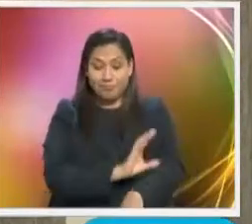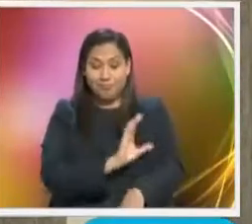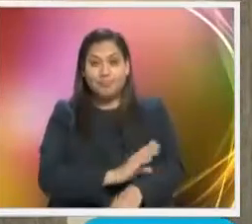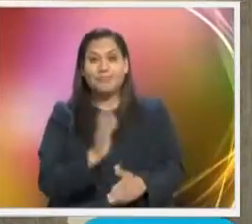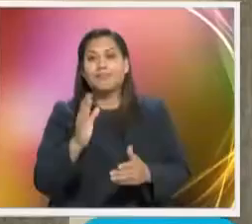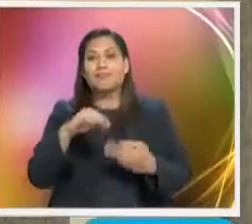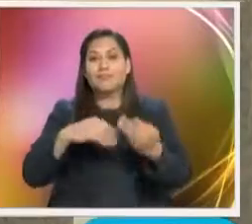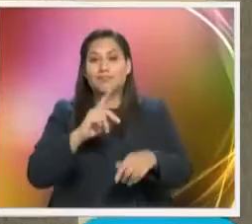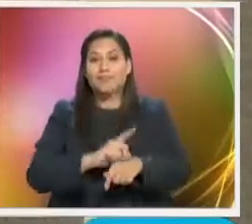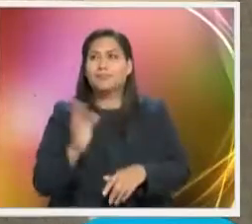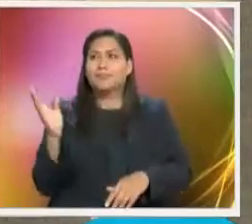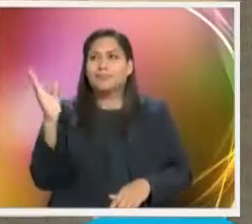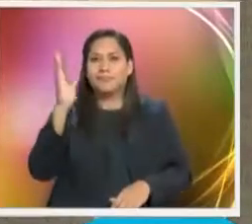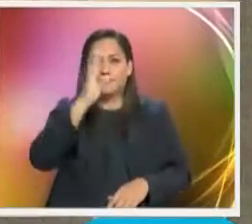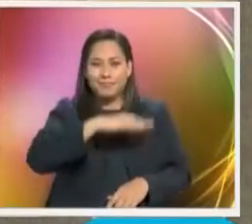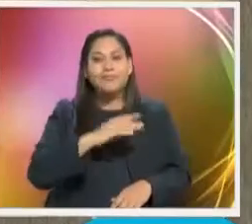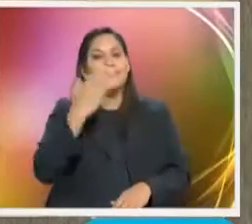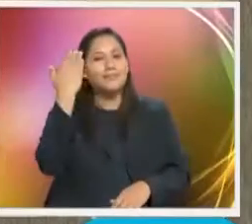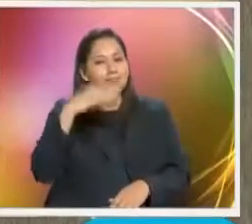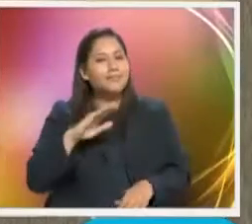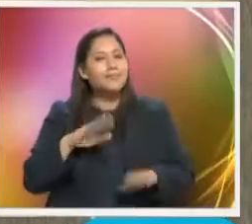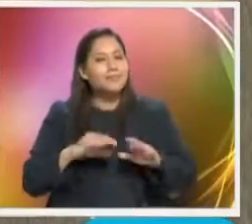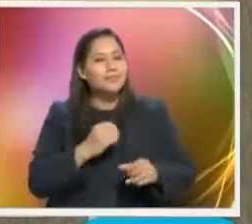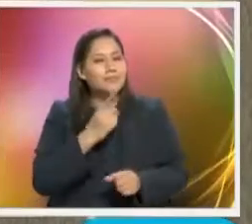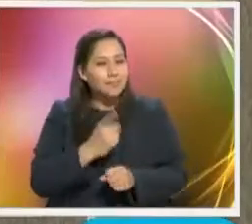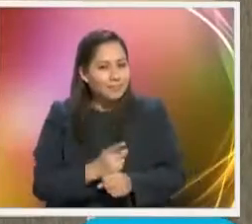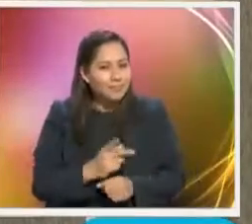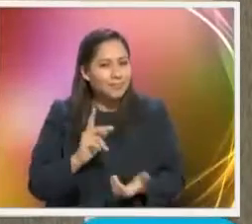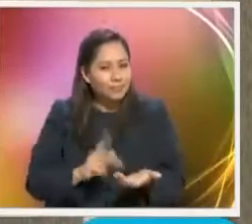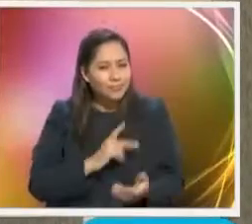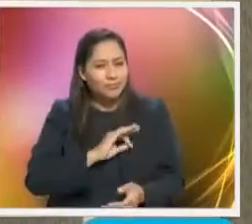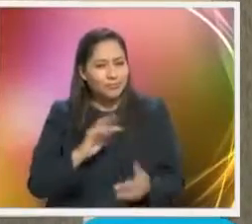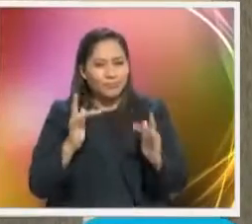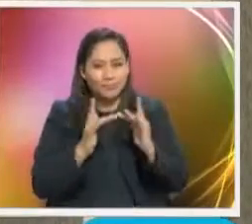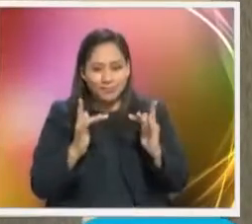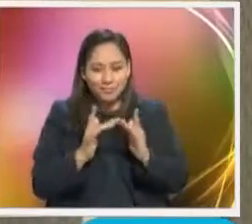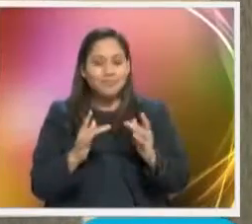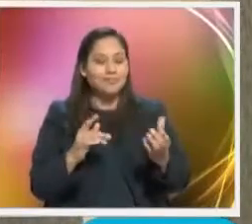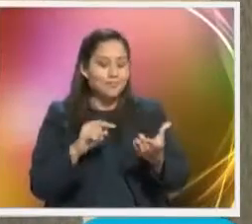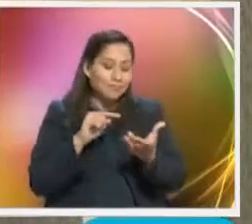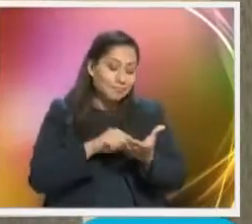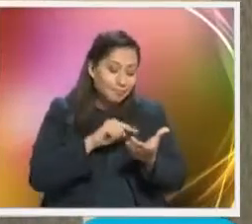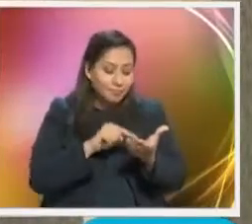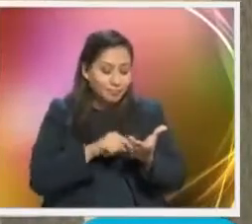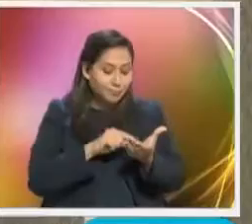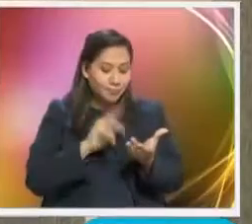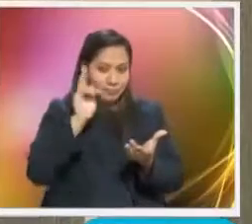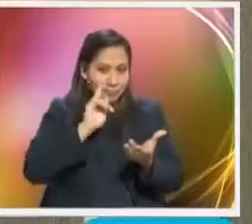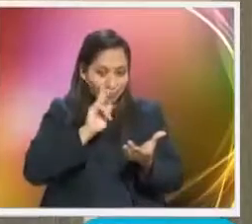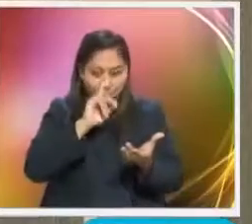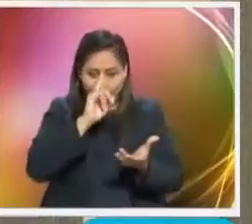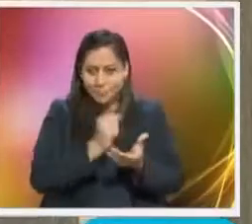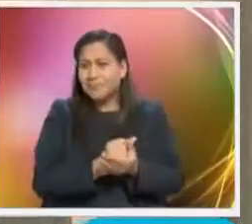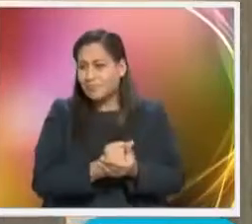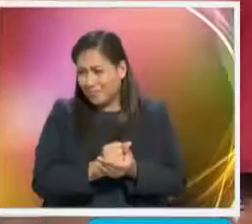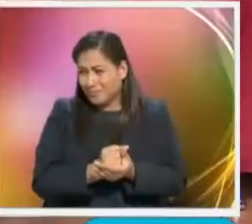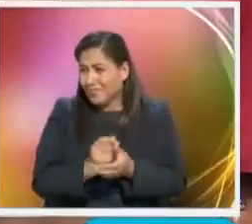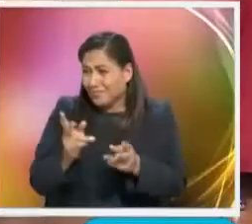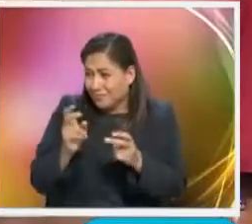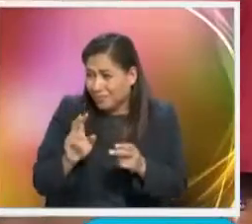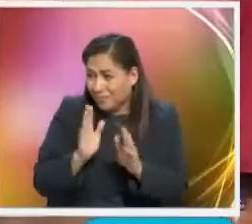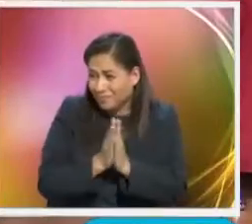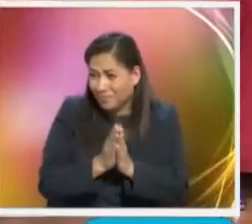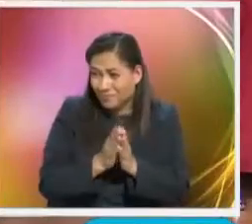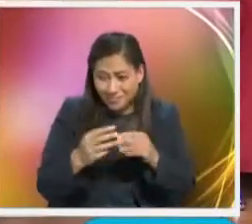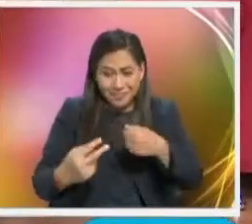durante el día. Claro, sabiendo que a veces tenemos la oportunidad de volvernos a conectar, nos convertimos en obsesos del te robo un enchufe tantito, Sí.